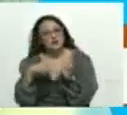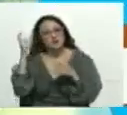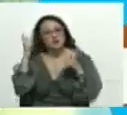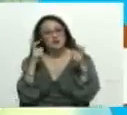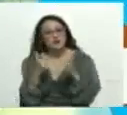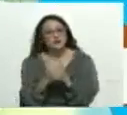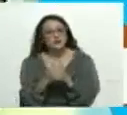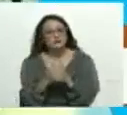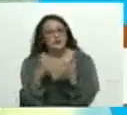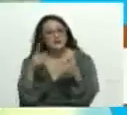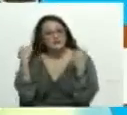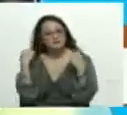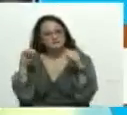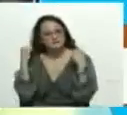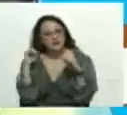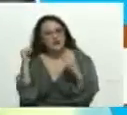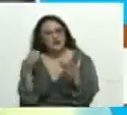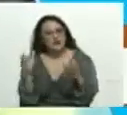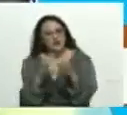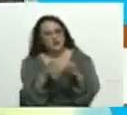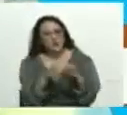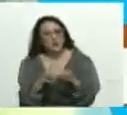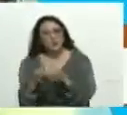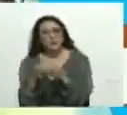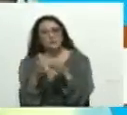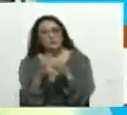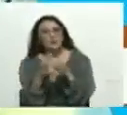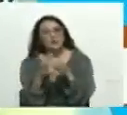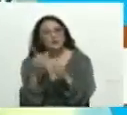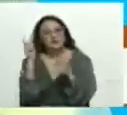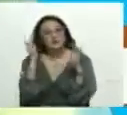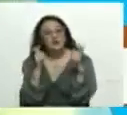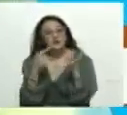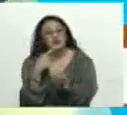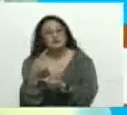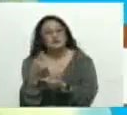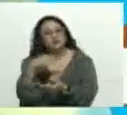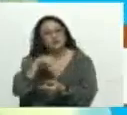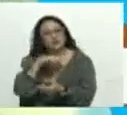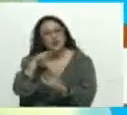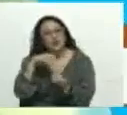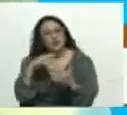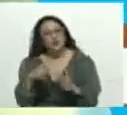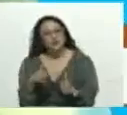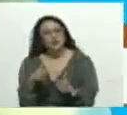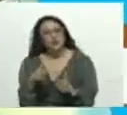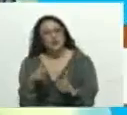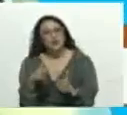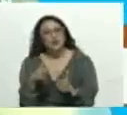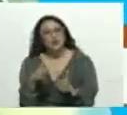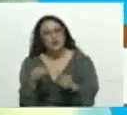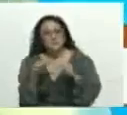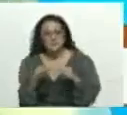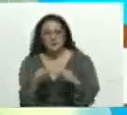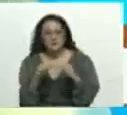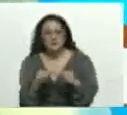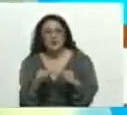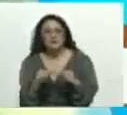ese ejercicio de construcción colectiva el comandante Chávez decía somos una Revolución en Constituyente permanente